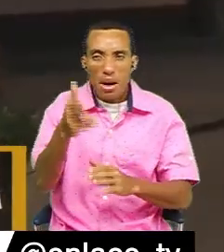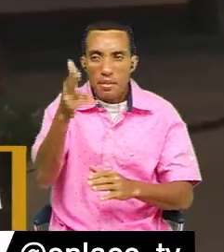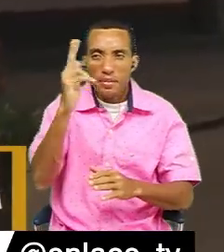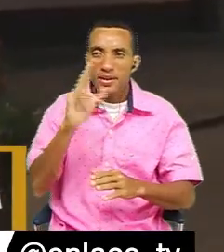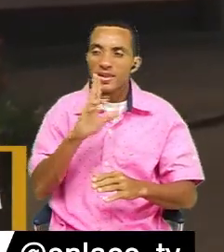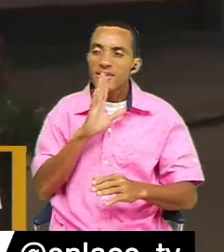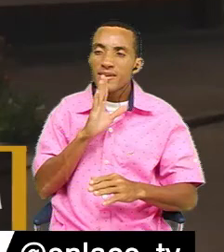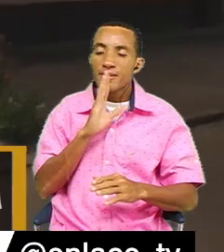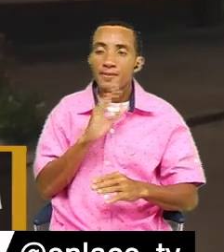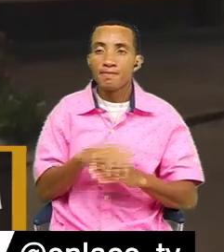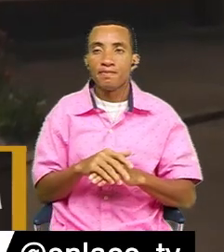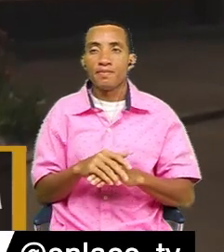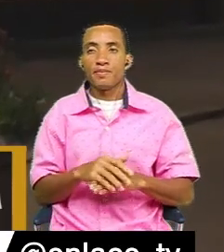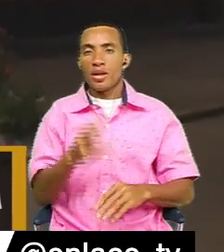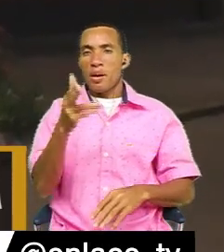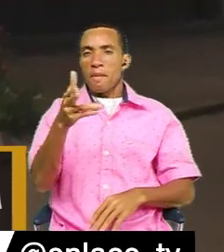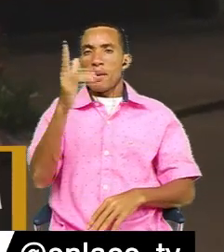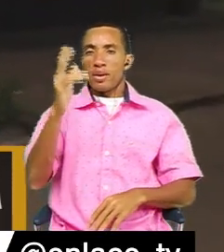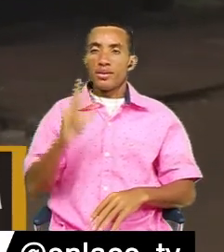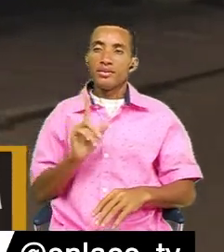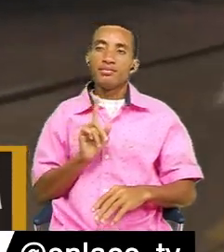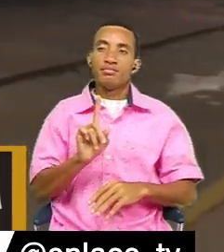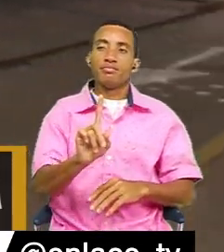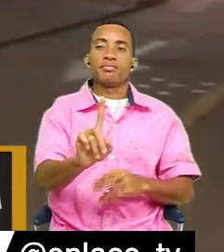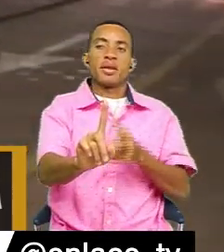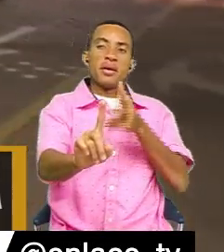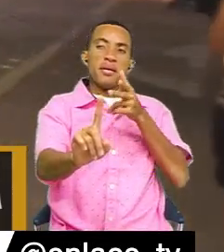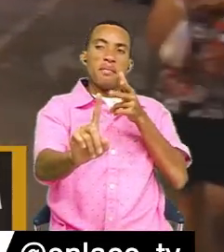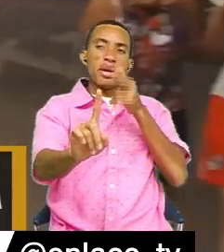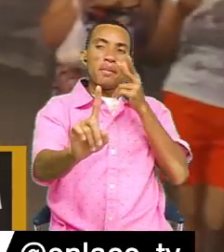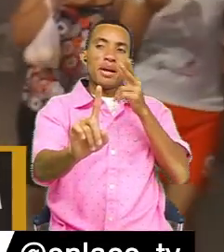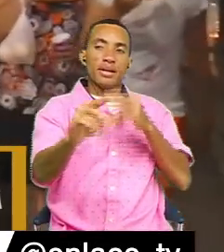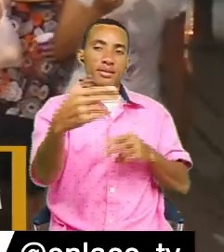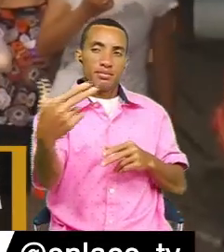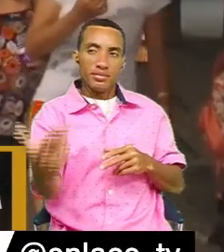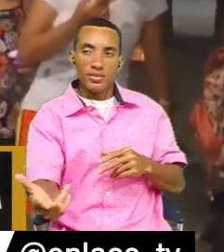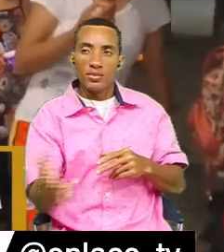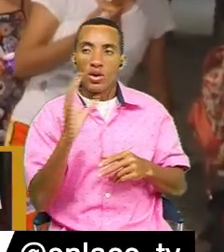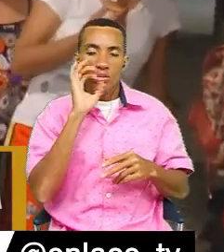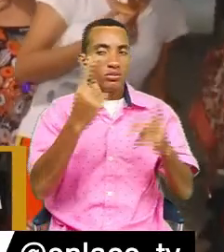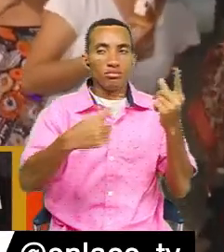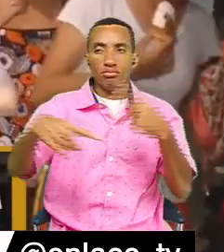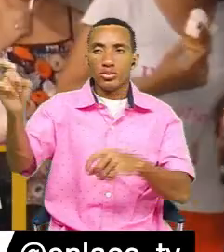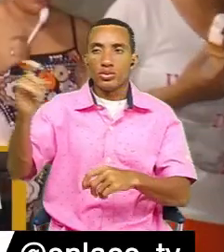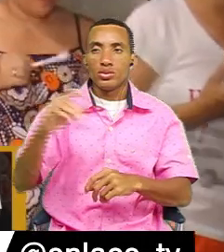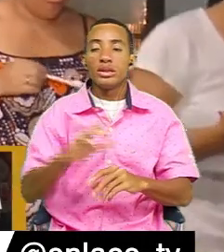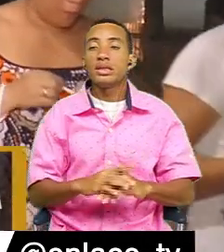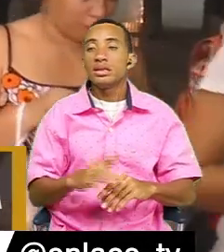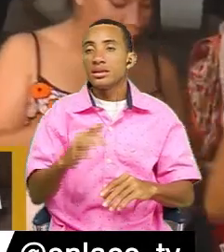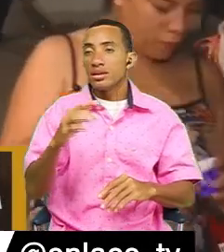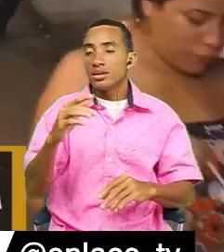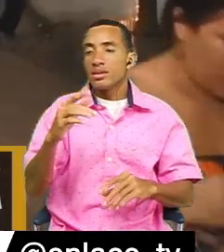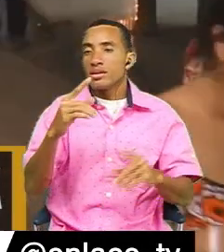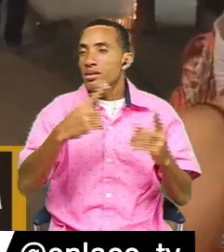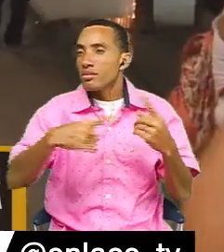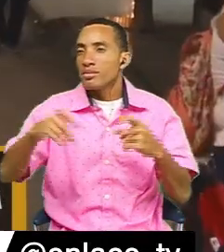Los disparos fueron propinados de espalda a la víctima, según las primeras versiones. Este hombre debió ser remitido a una clínica en la ciudad de Bucaramanga para